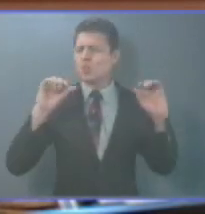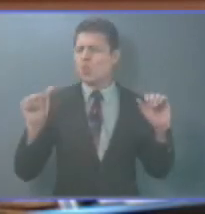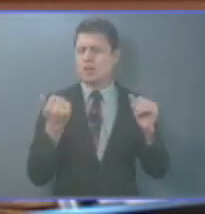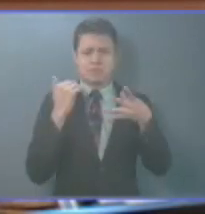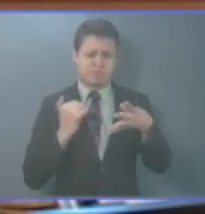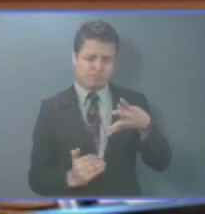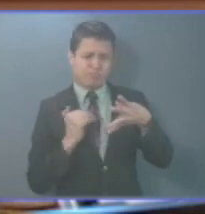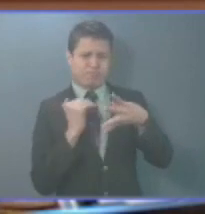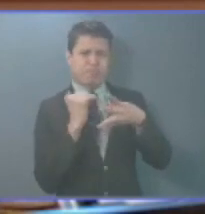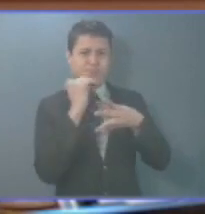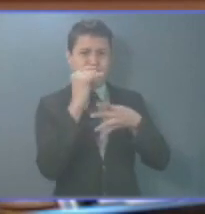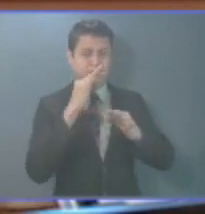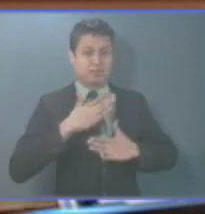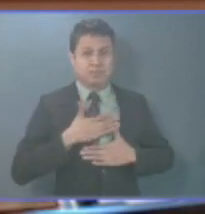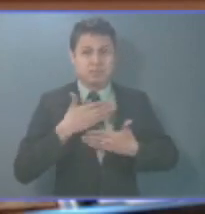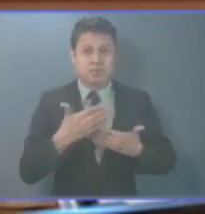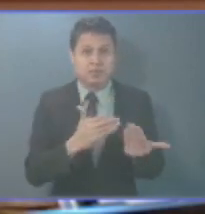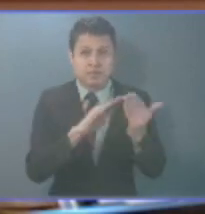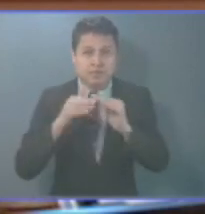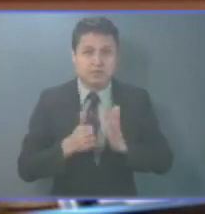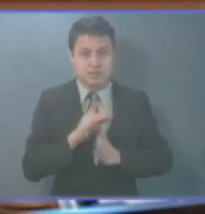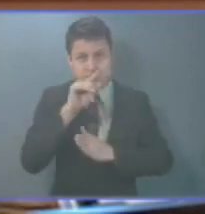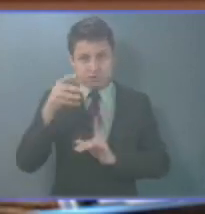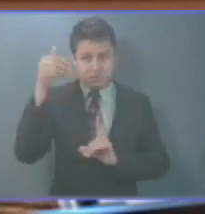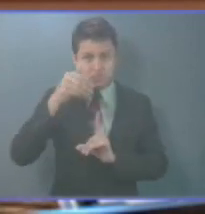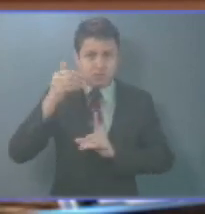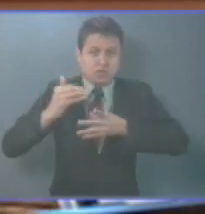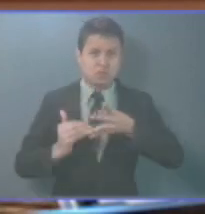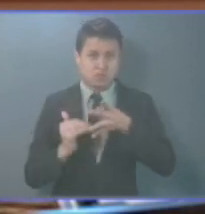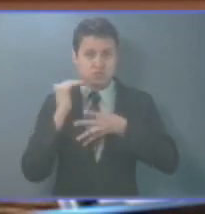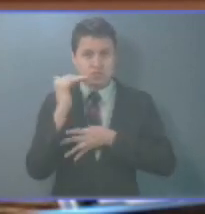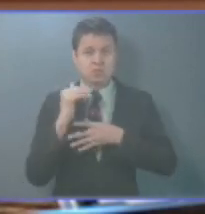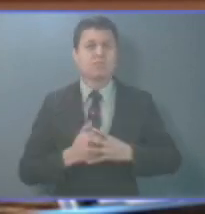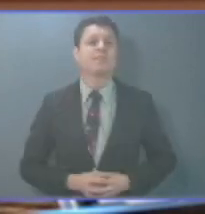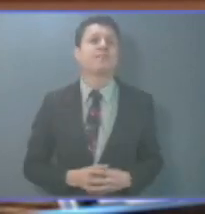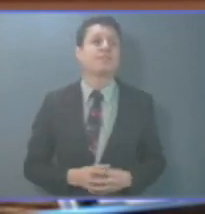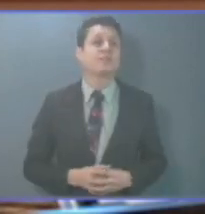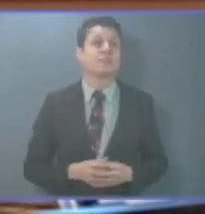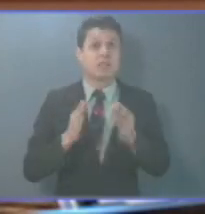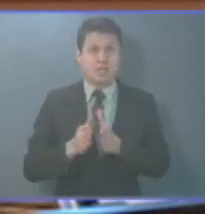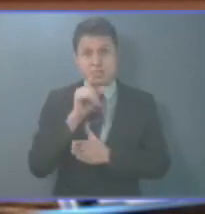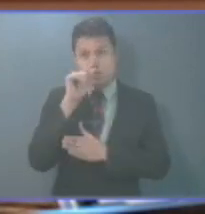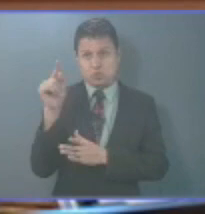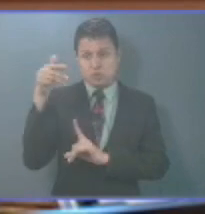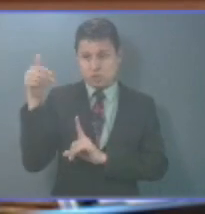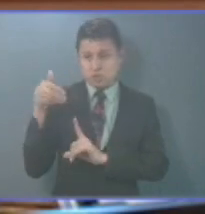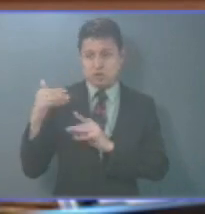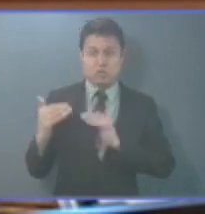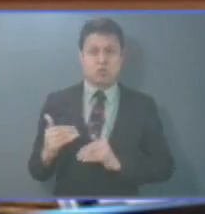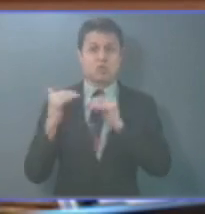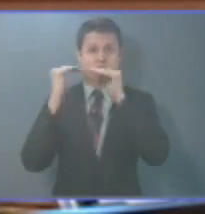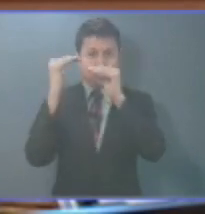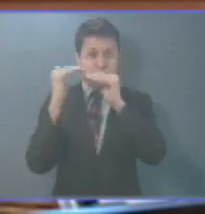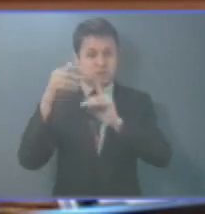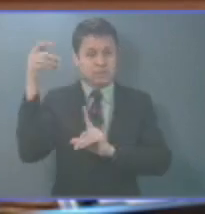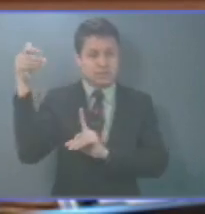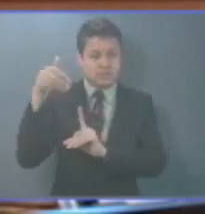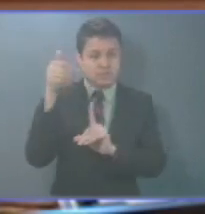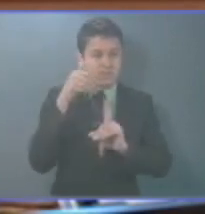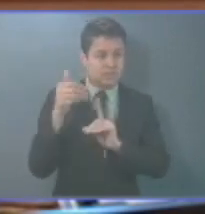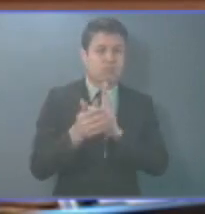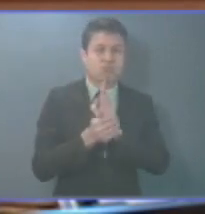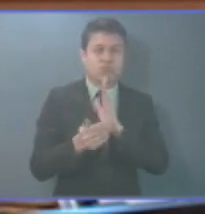de formación que ofrecen las instituciones de educación superior. Las instituciones de educación superior fomentarán la formación